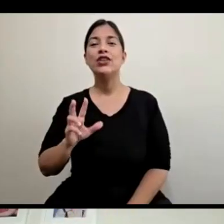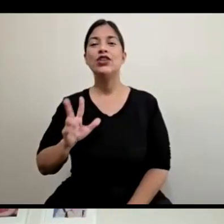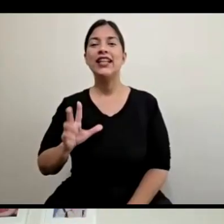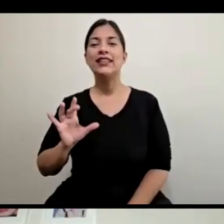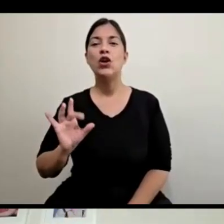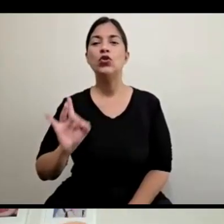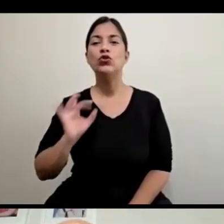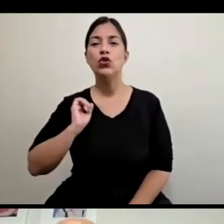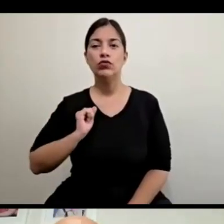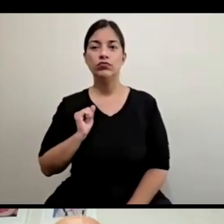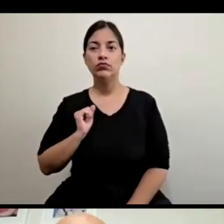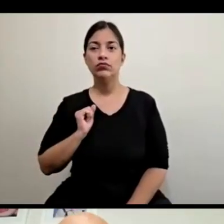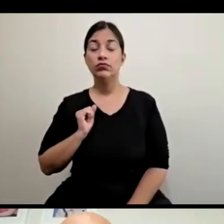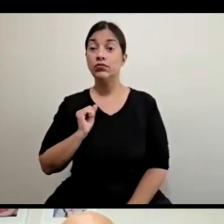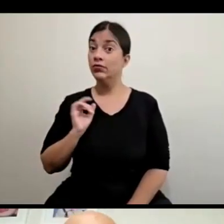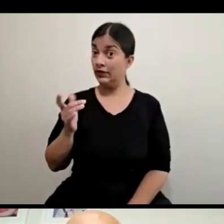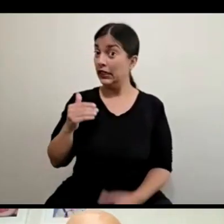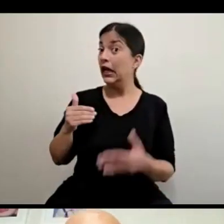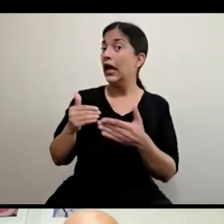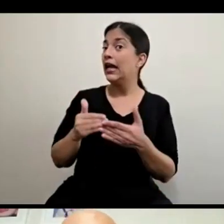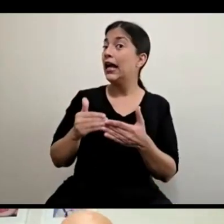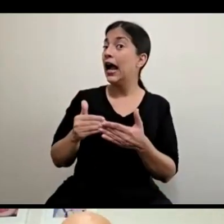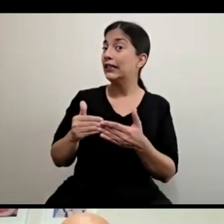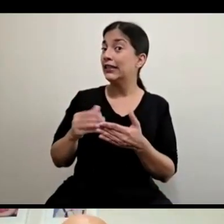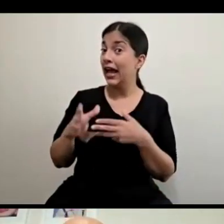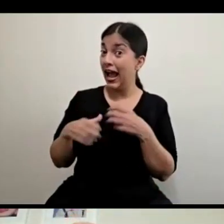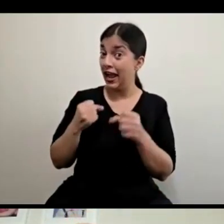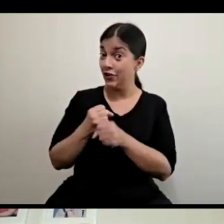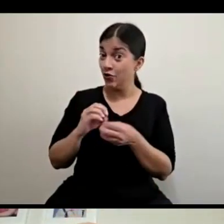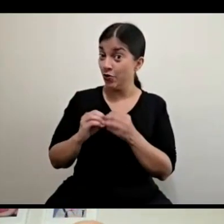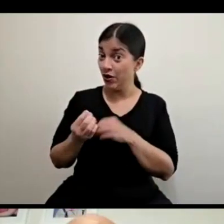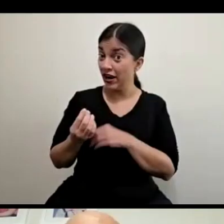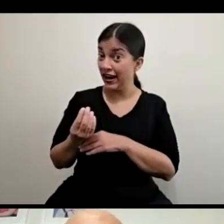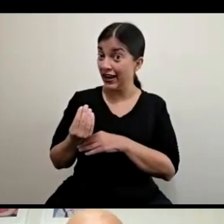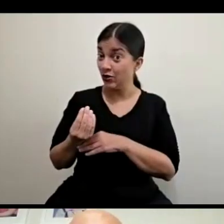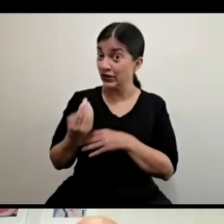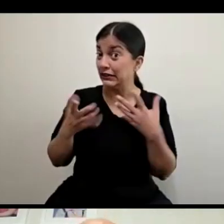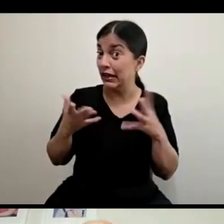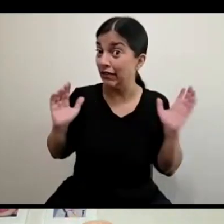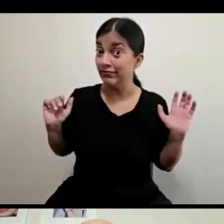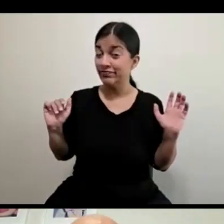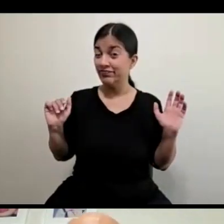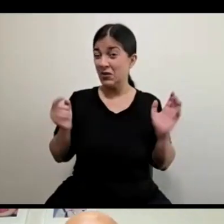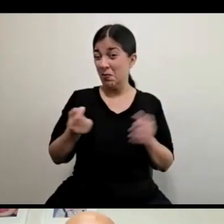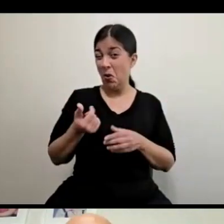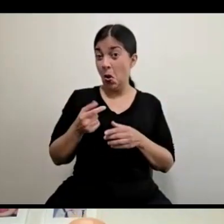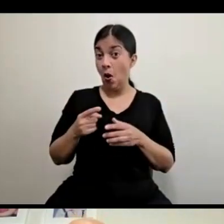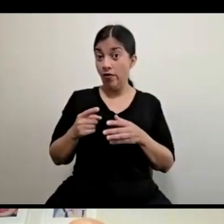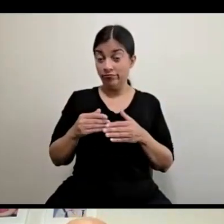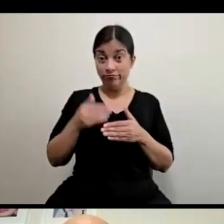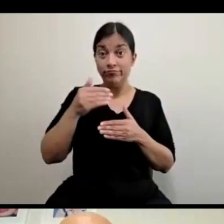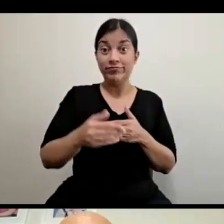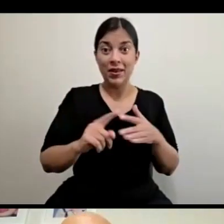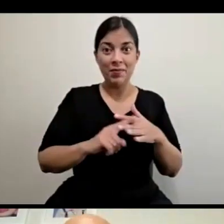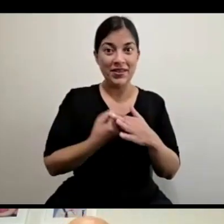638. O sea, estamos casi terminando el año 14, nos queda bien poco para empezar el 15. No sé cómo le hemos